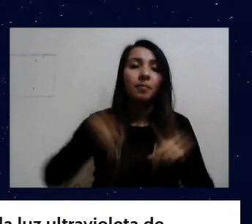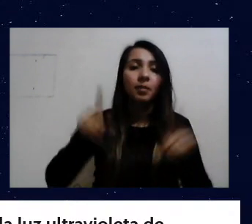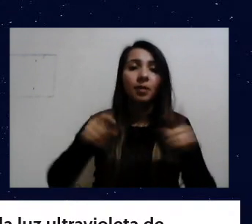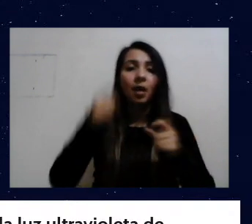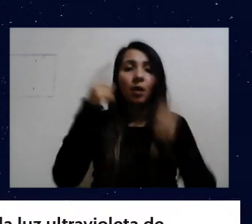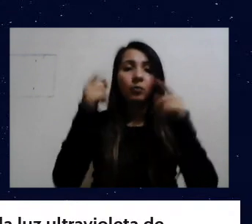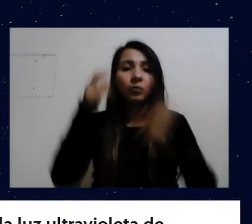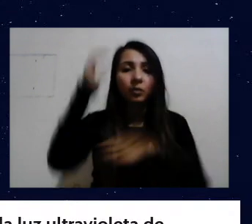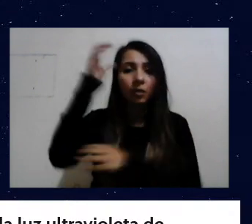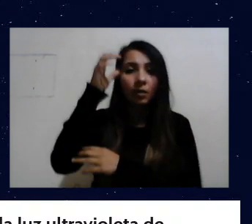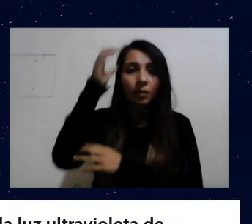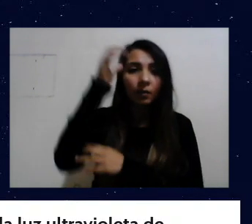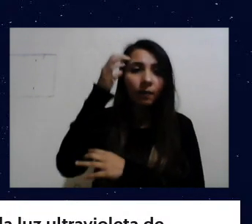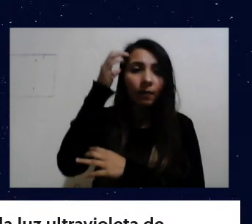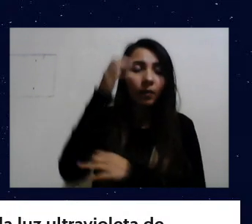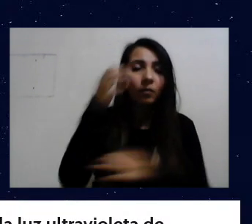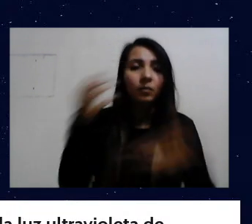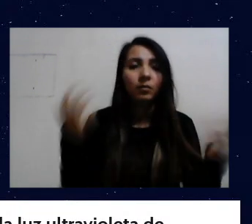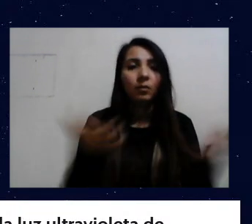mayoría no sobreviven.